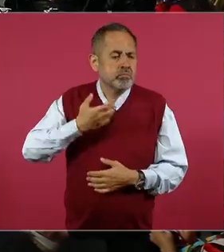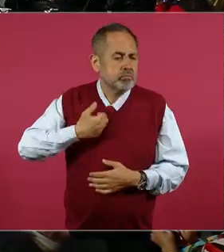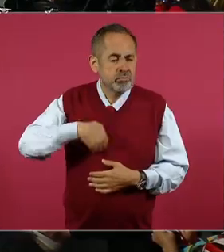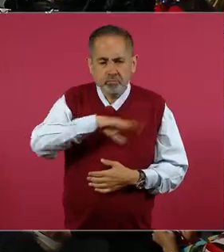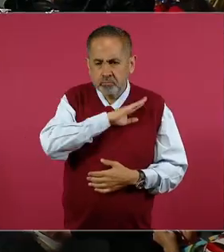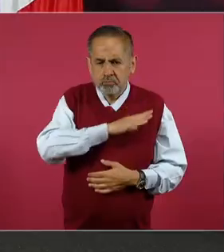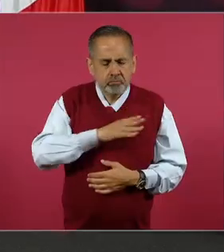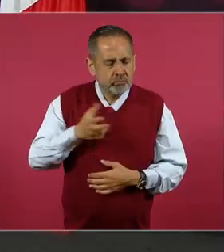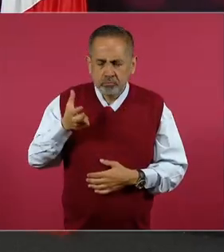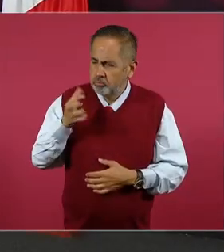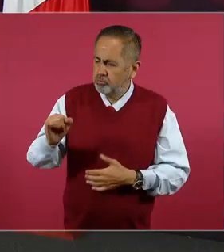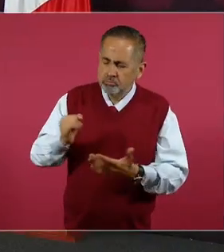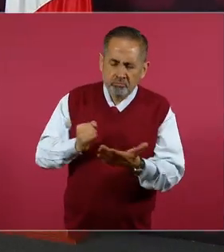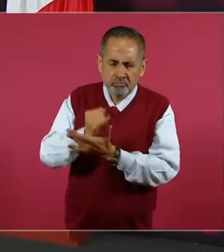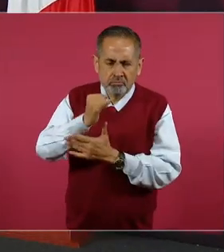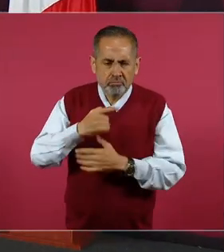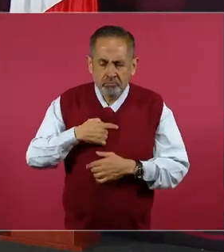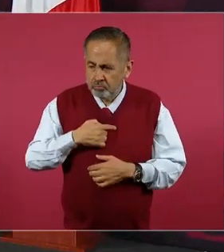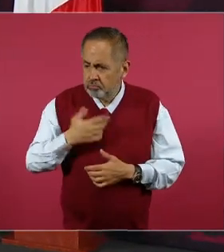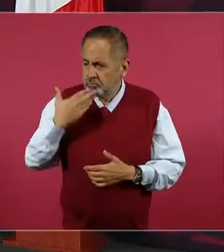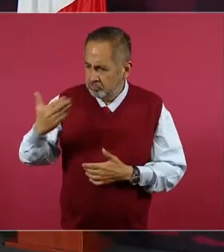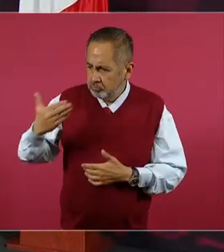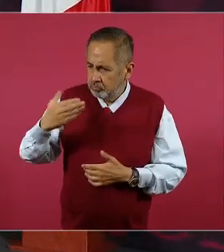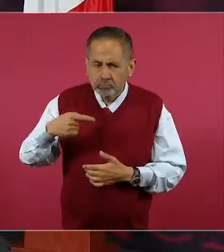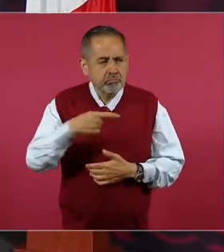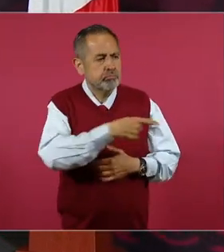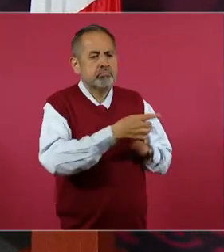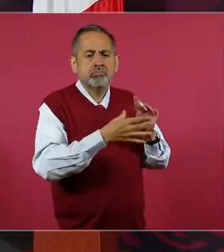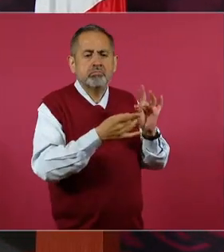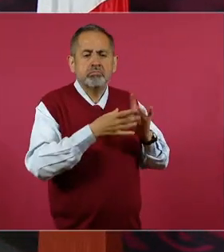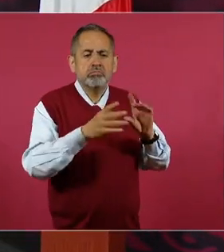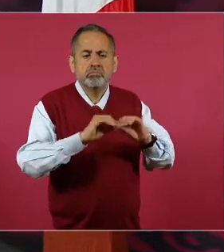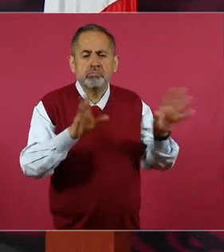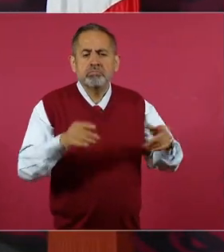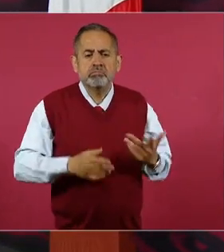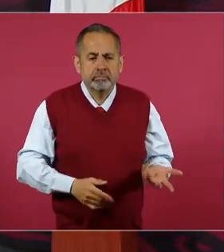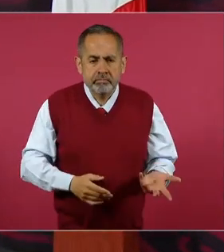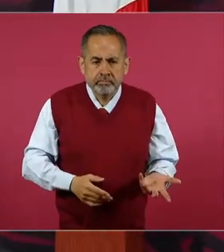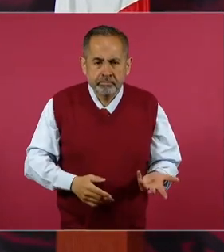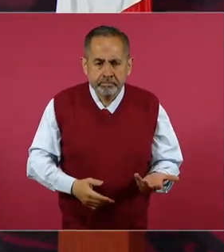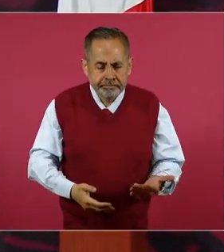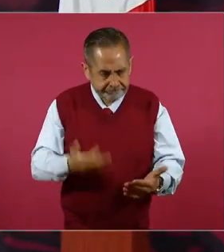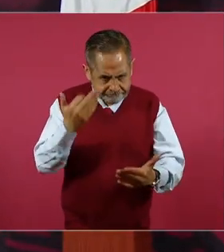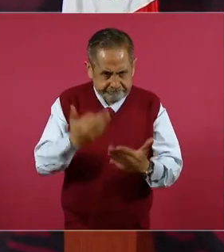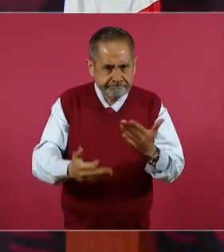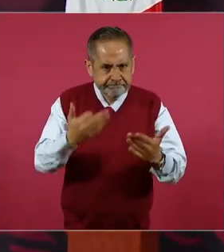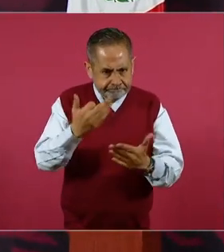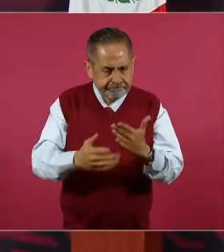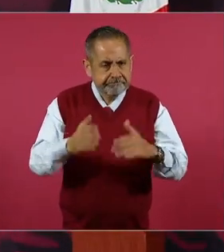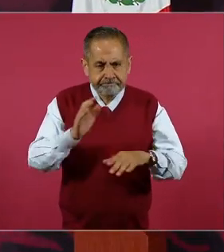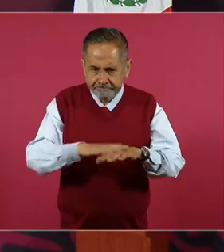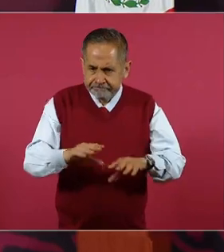presidenta. Y volvemos a lo mismo, no hay